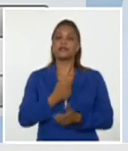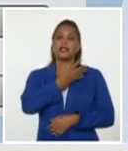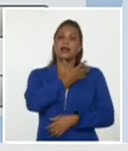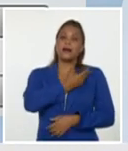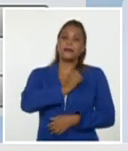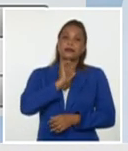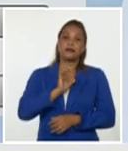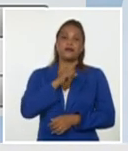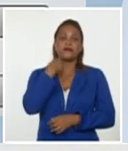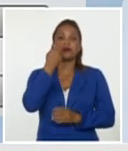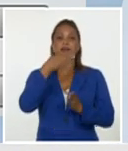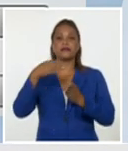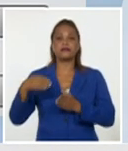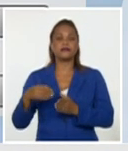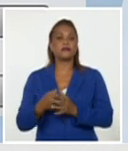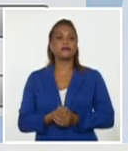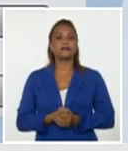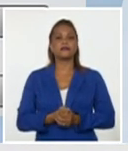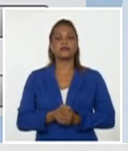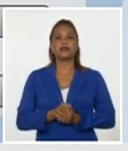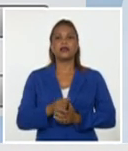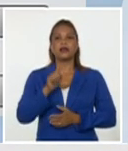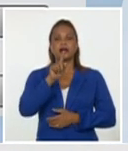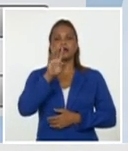Lamentablemente fallecieron